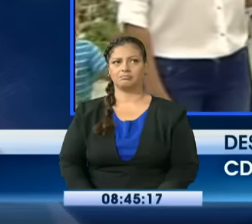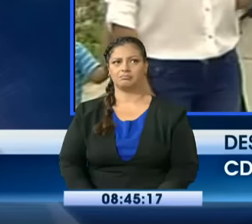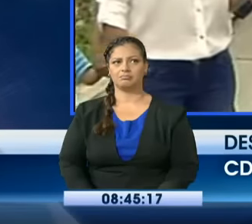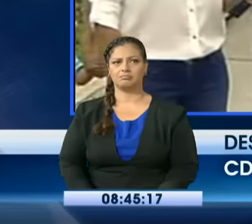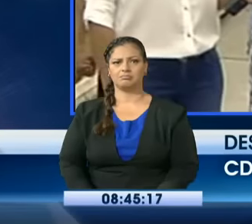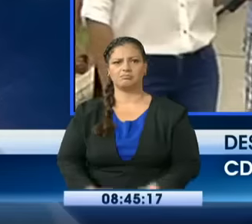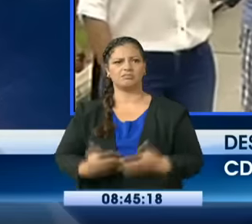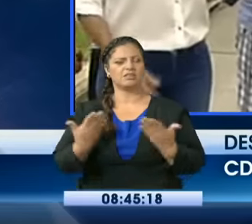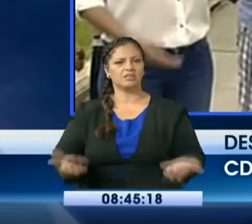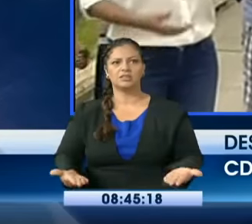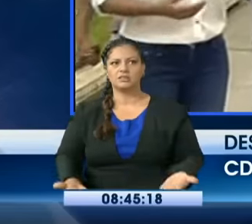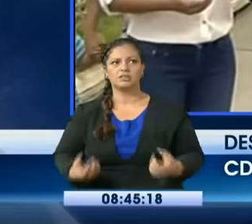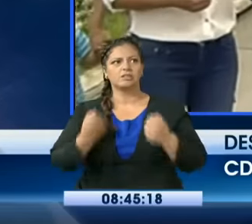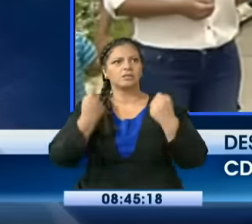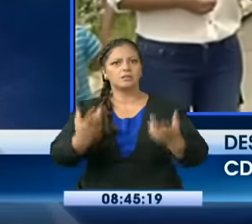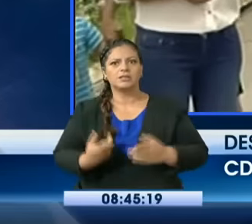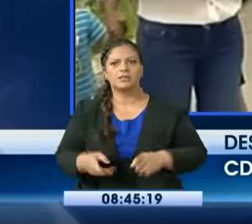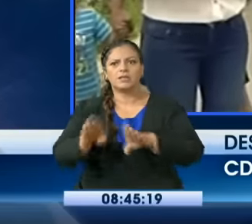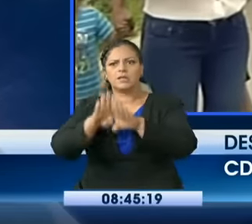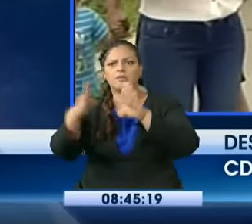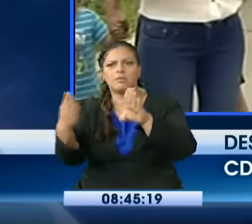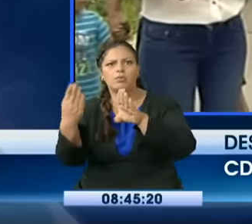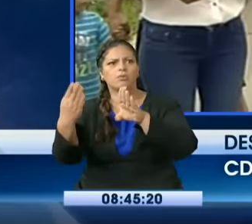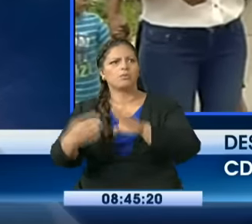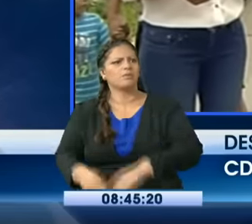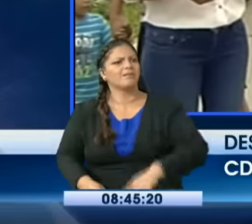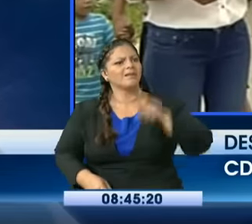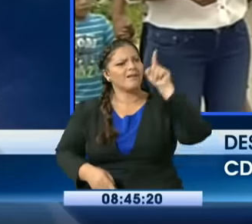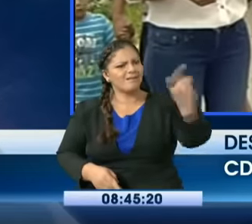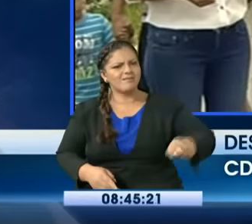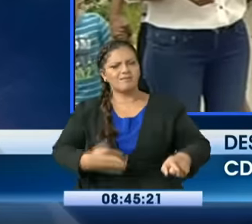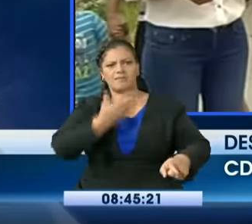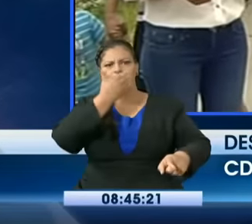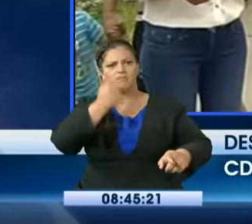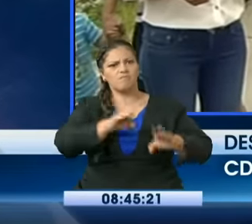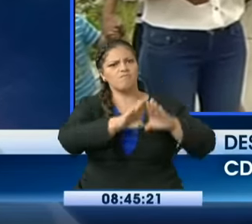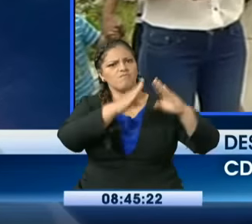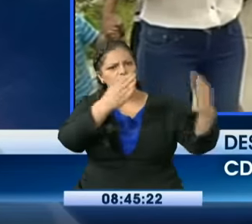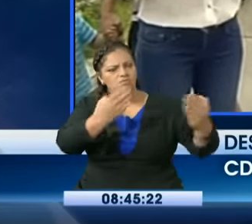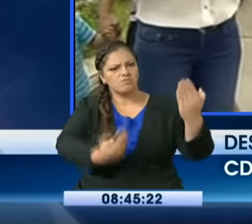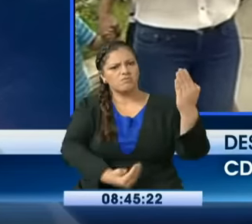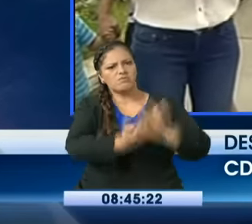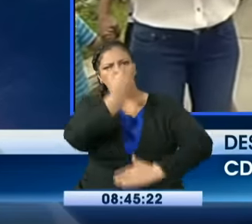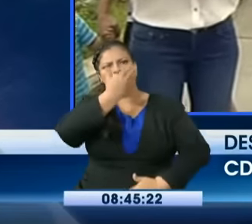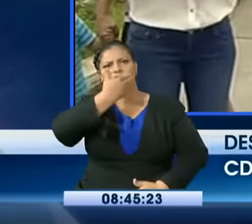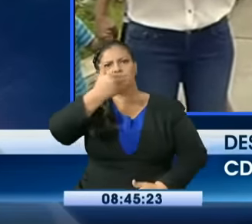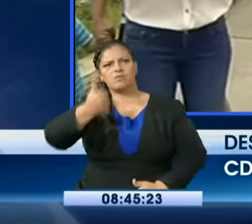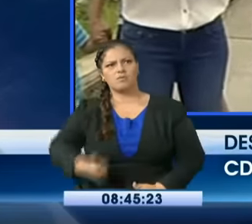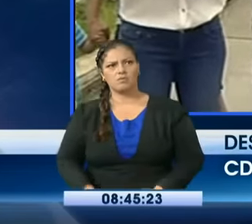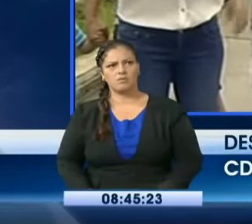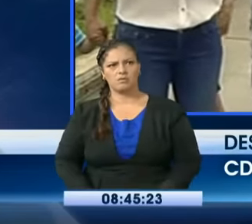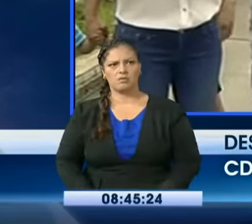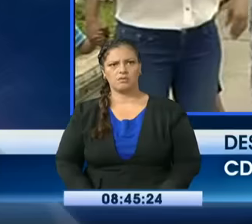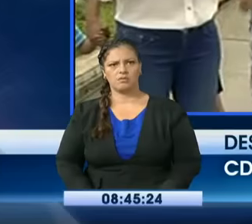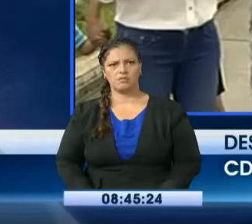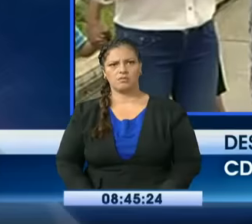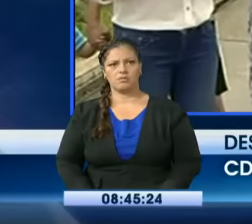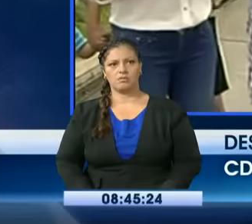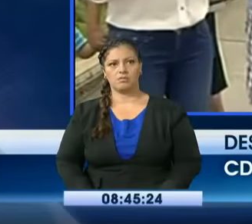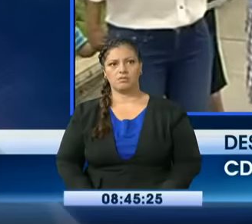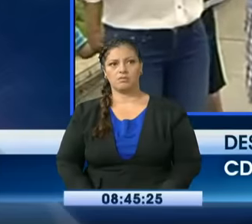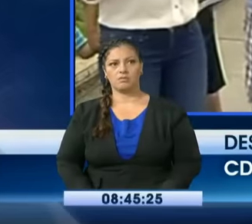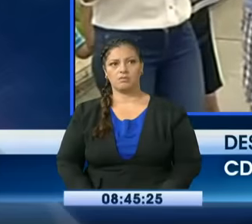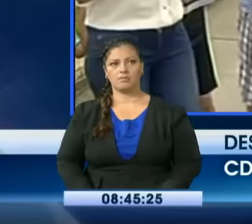Señor, abrir una puerta ya para que no sea perjudicado tanto los moradores como también los padres de familia. Bueno, ahí